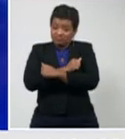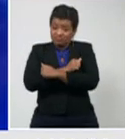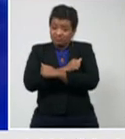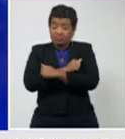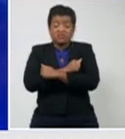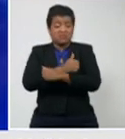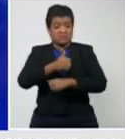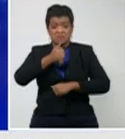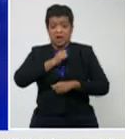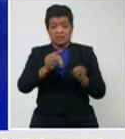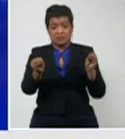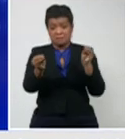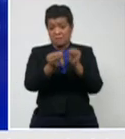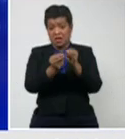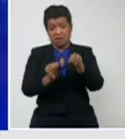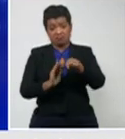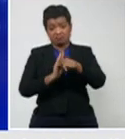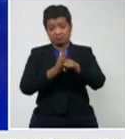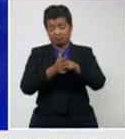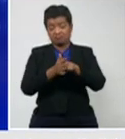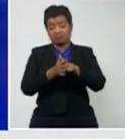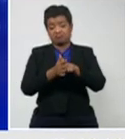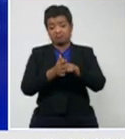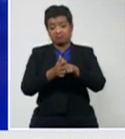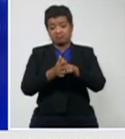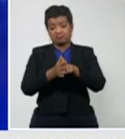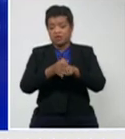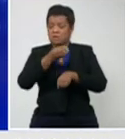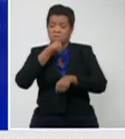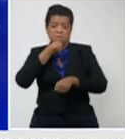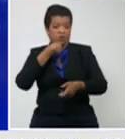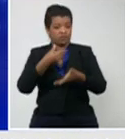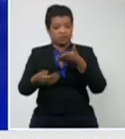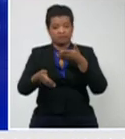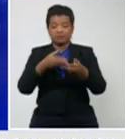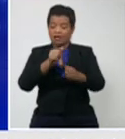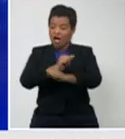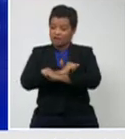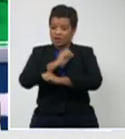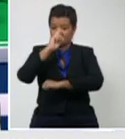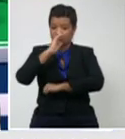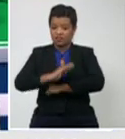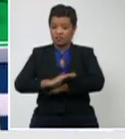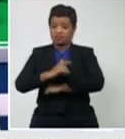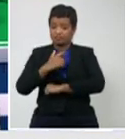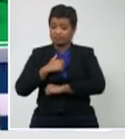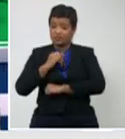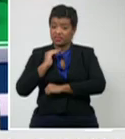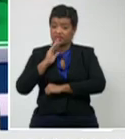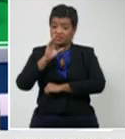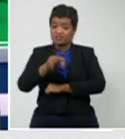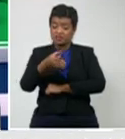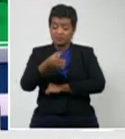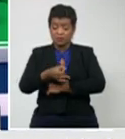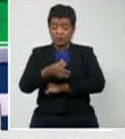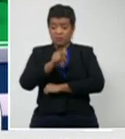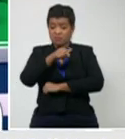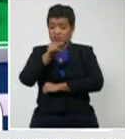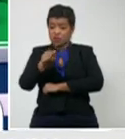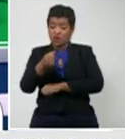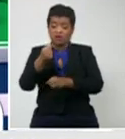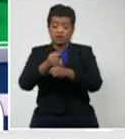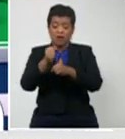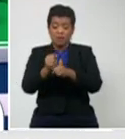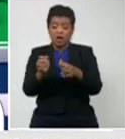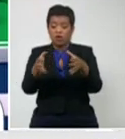de adquirirlo, ¿no? Y yo decía, y tú ratificabas, nuestro personal de los hospitales, pero el personal de la